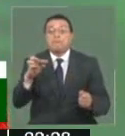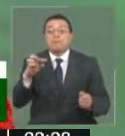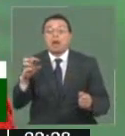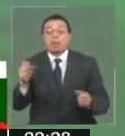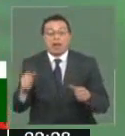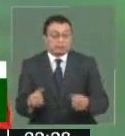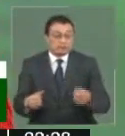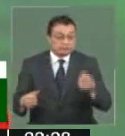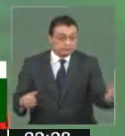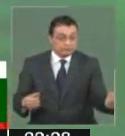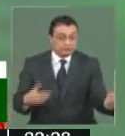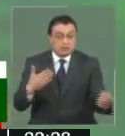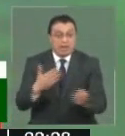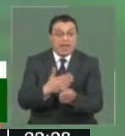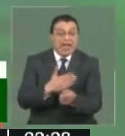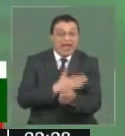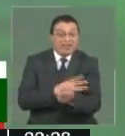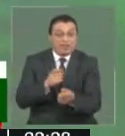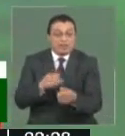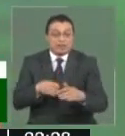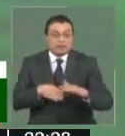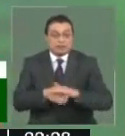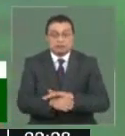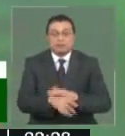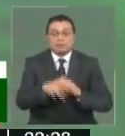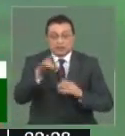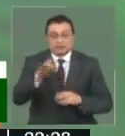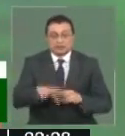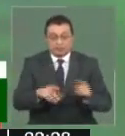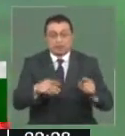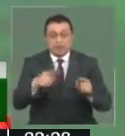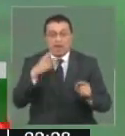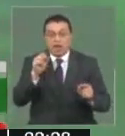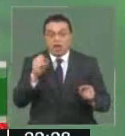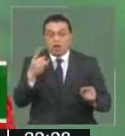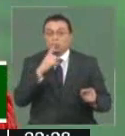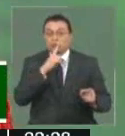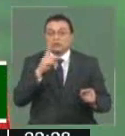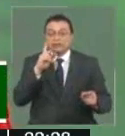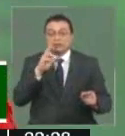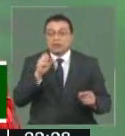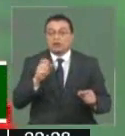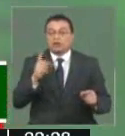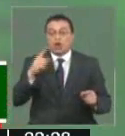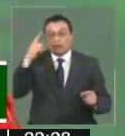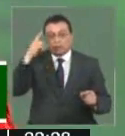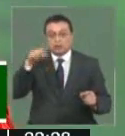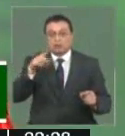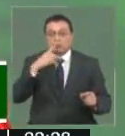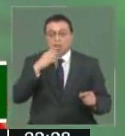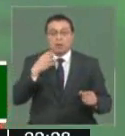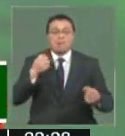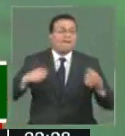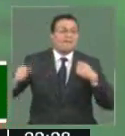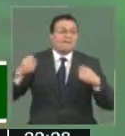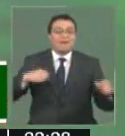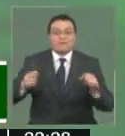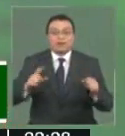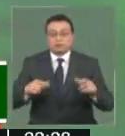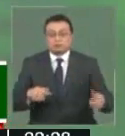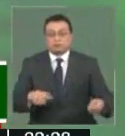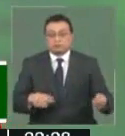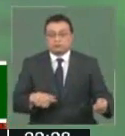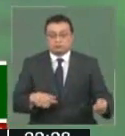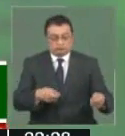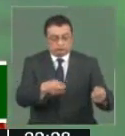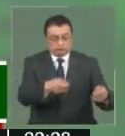padres antes de que ingresen, sabiendo que tiene un niño del espectro autista, y para que no crean que es un niño con berrinche,